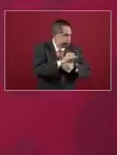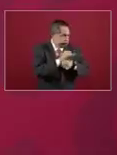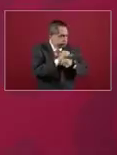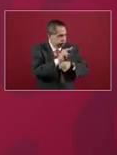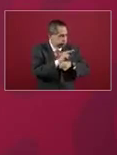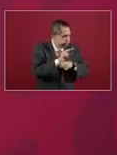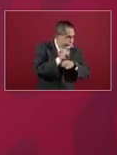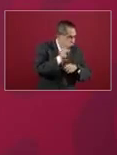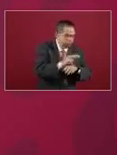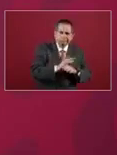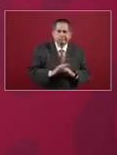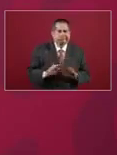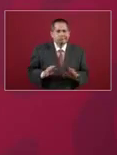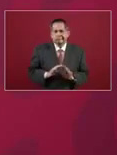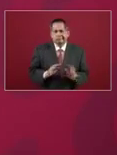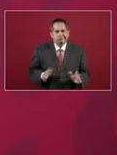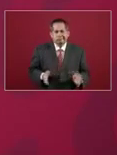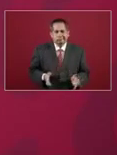supervisado.